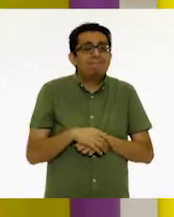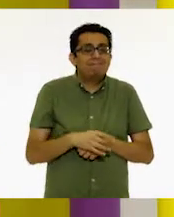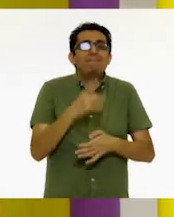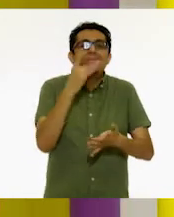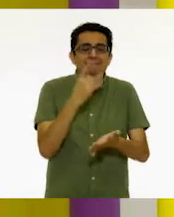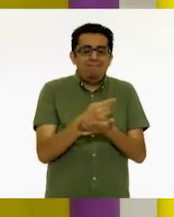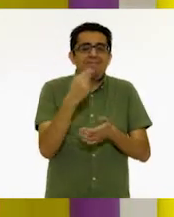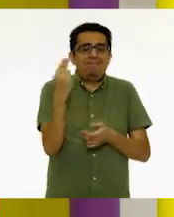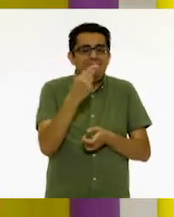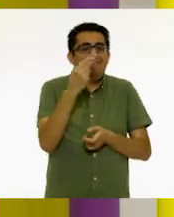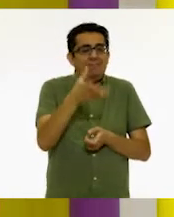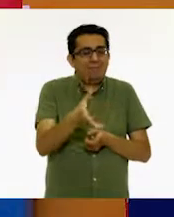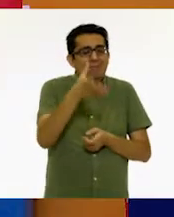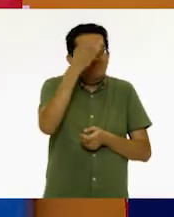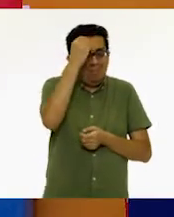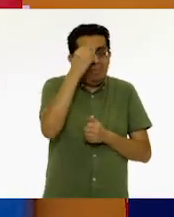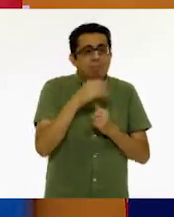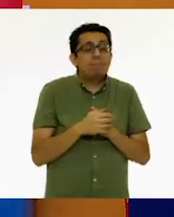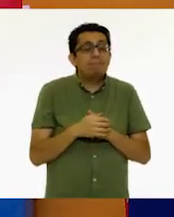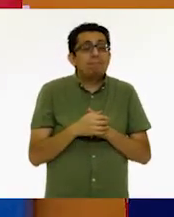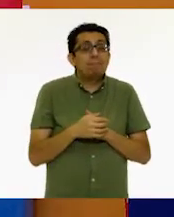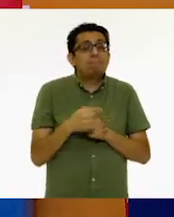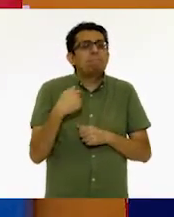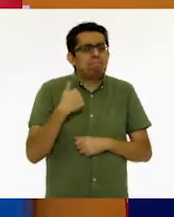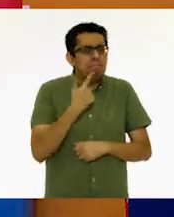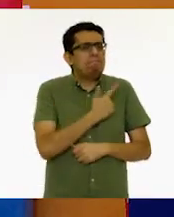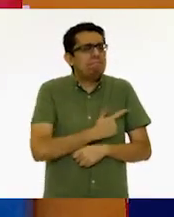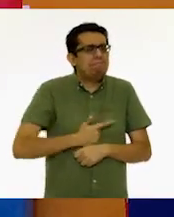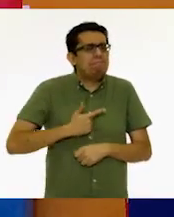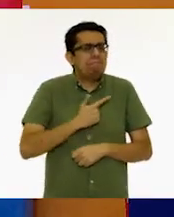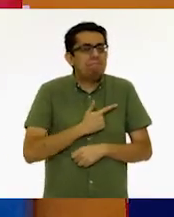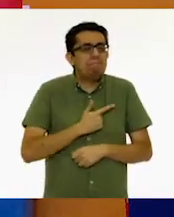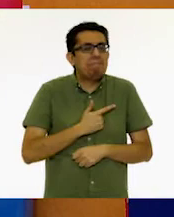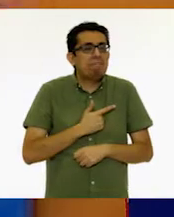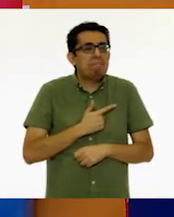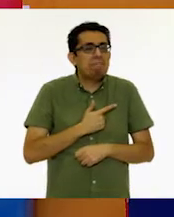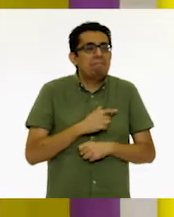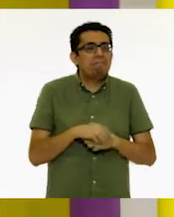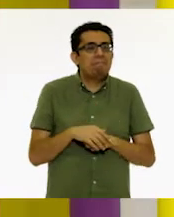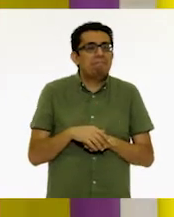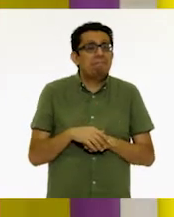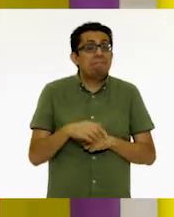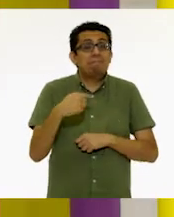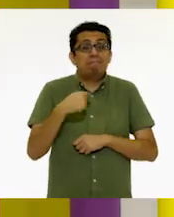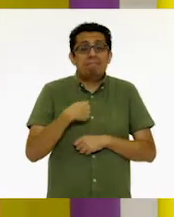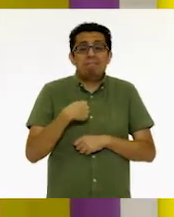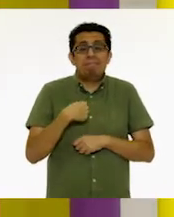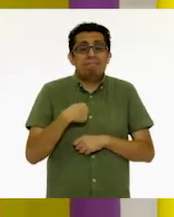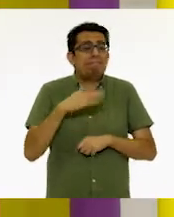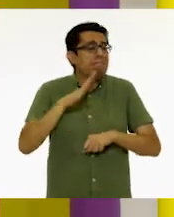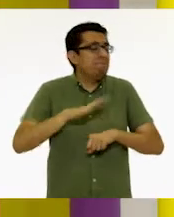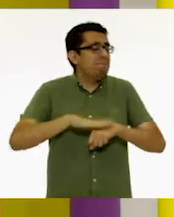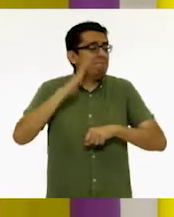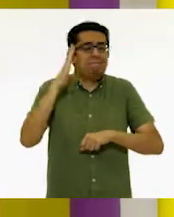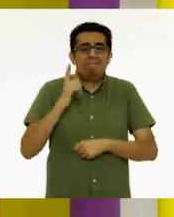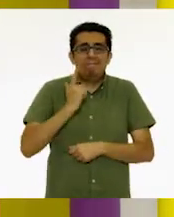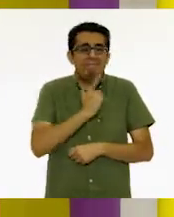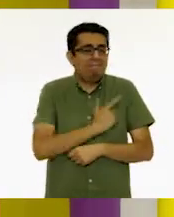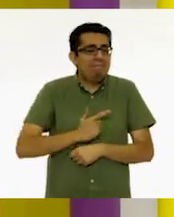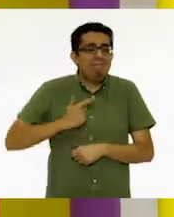que aprenderlo. Me gusta a mí como a ninguno. Me gusta a mí